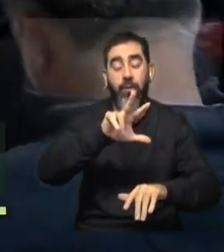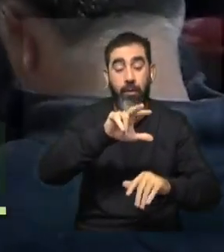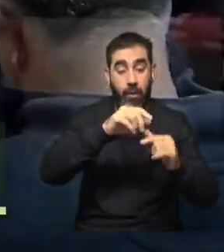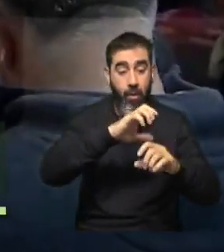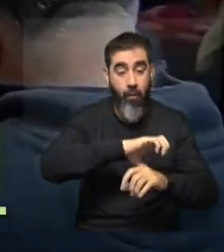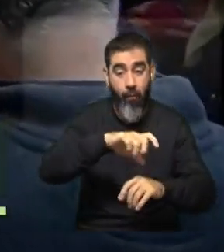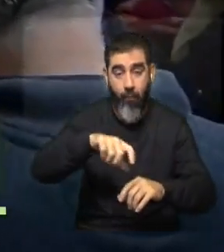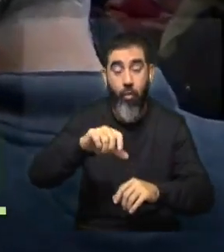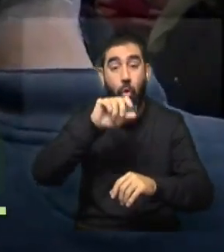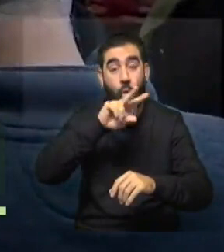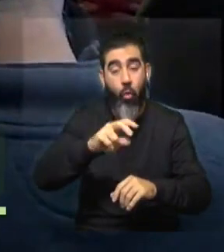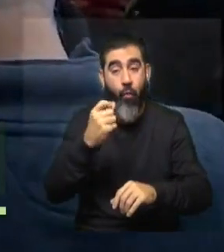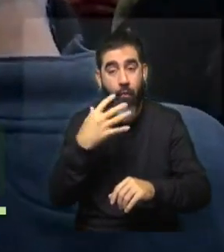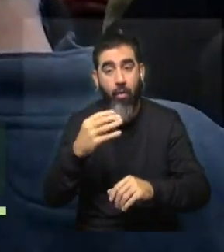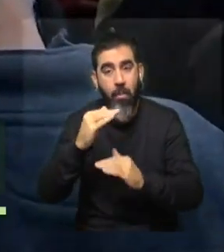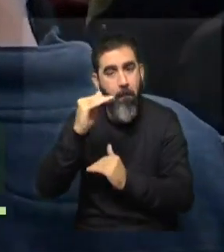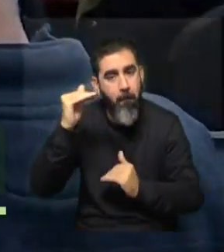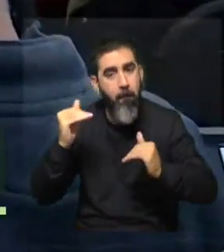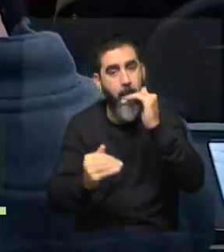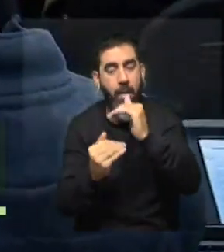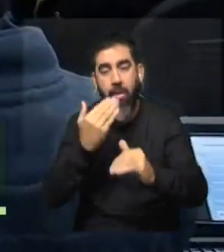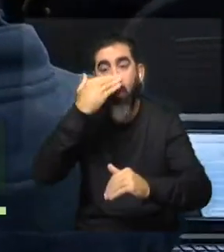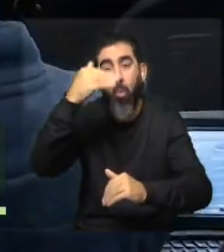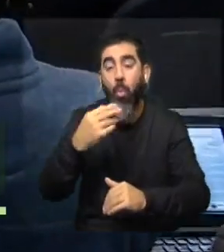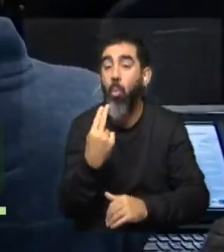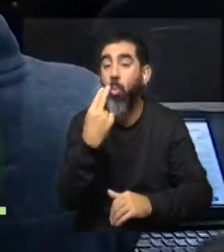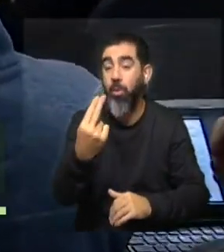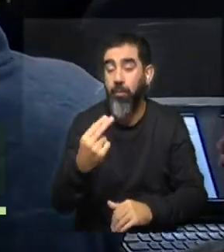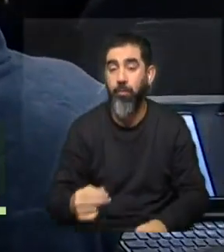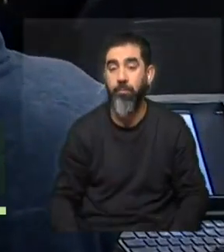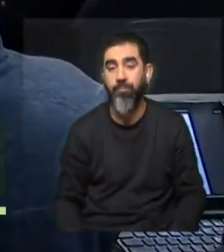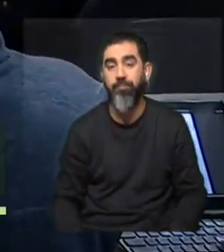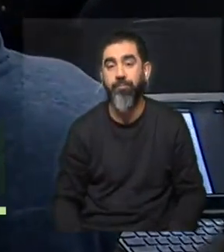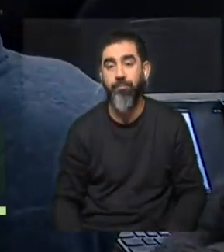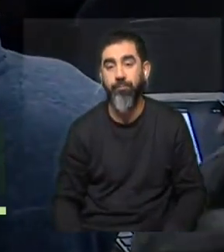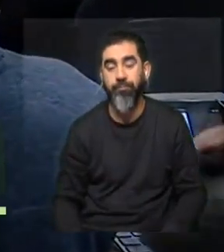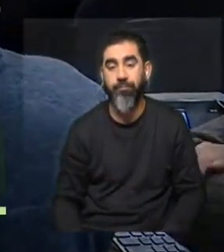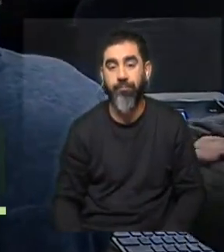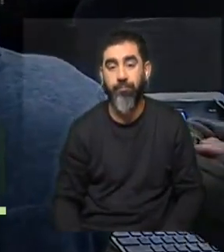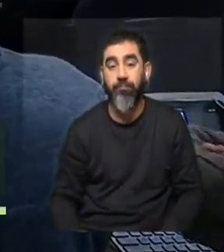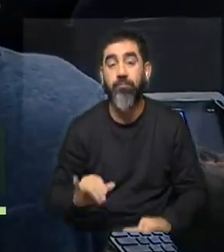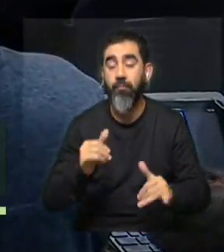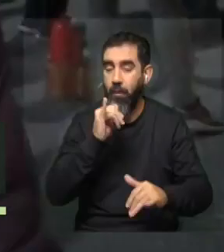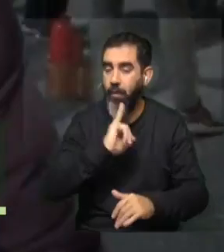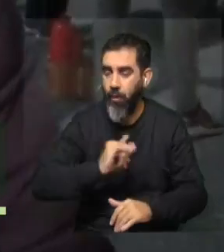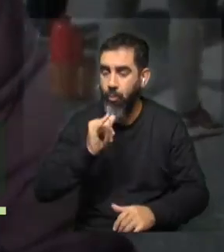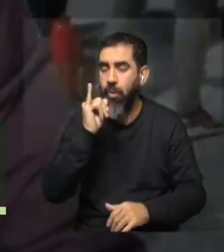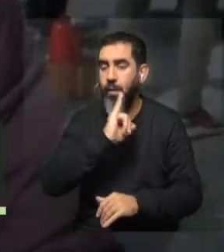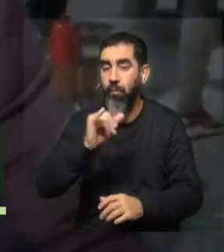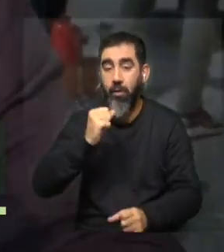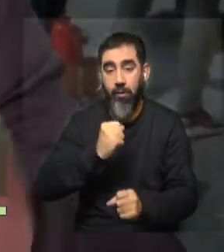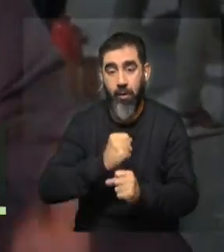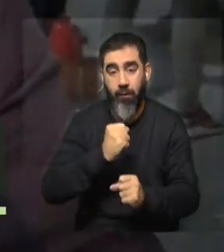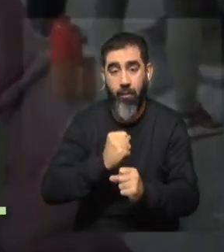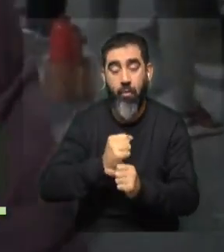de Montevideo los valores están por encima de la última actualización del Ministerio de salud es decir lo que venimos denunciando hace mucho tiempo y los trabajadores de